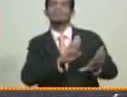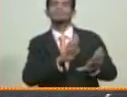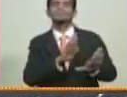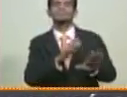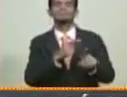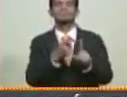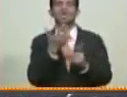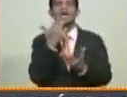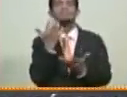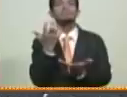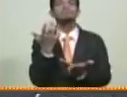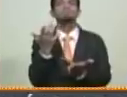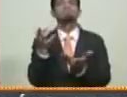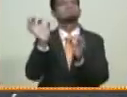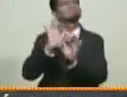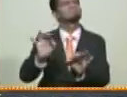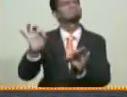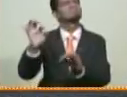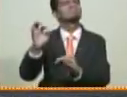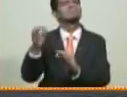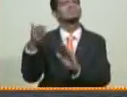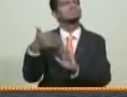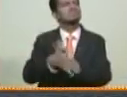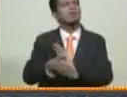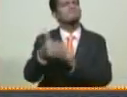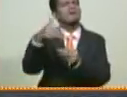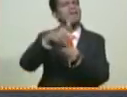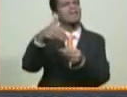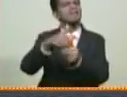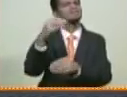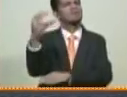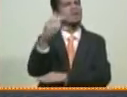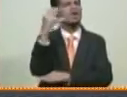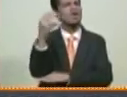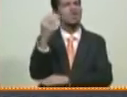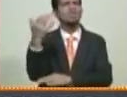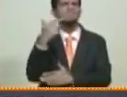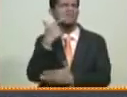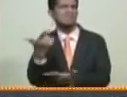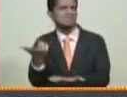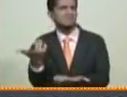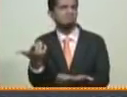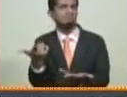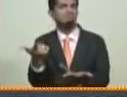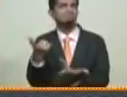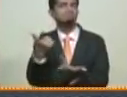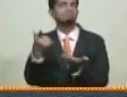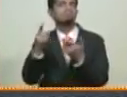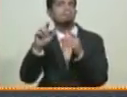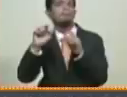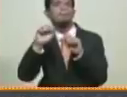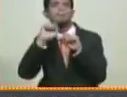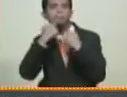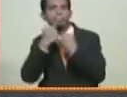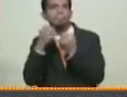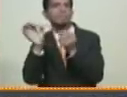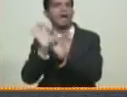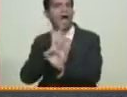abstención en Colombia. Los mismos que criticaron la abstención en Venezuela. O en otros países donde han sido electos